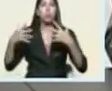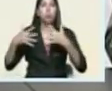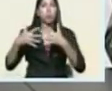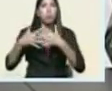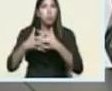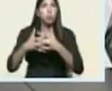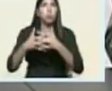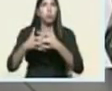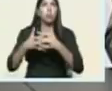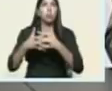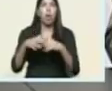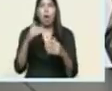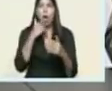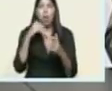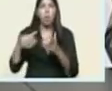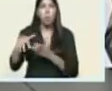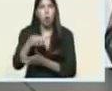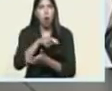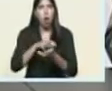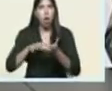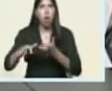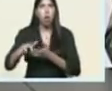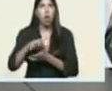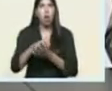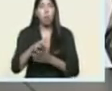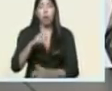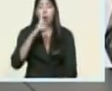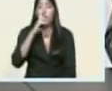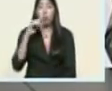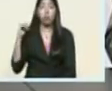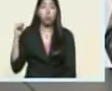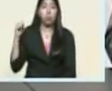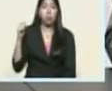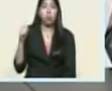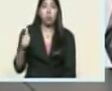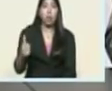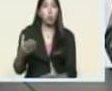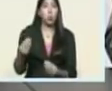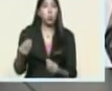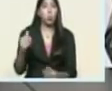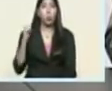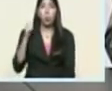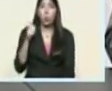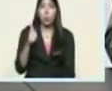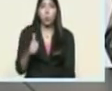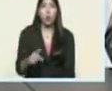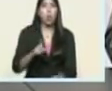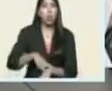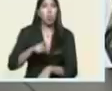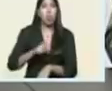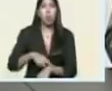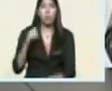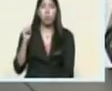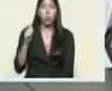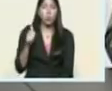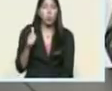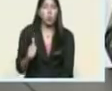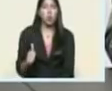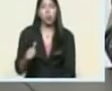atención mutua de problemas que durante décadas ha habido en las relaciones entre el imperio estadounidense y la nación